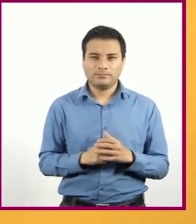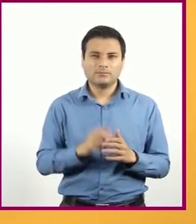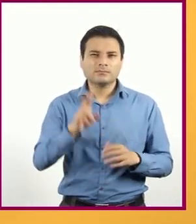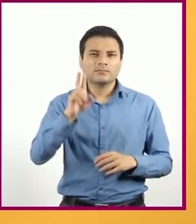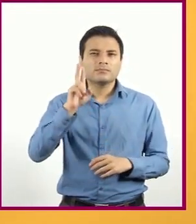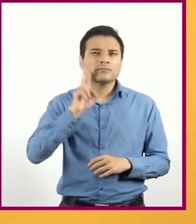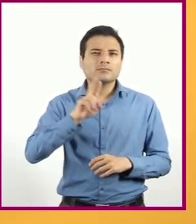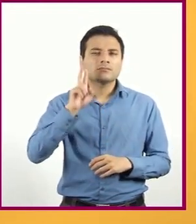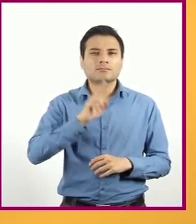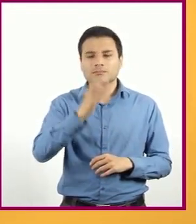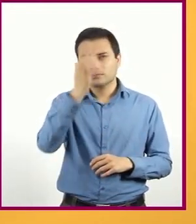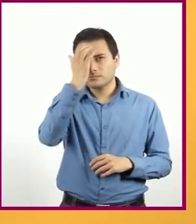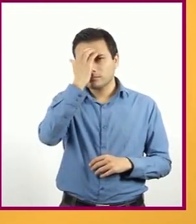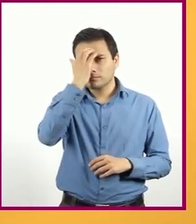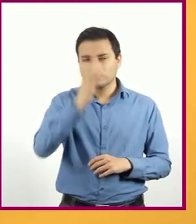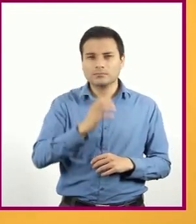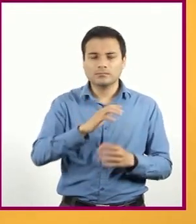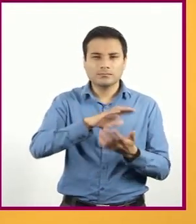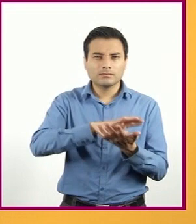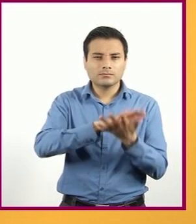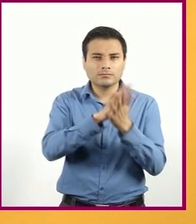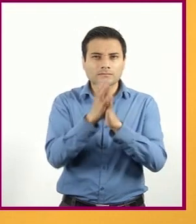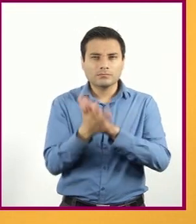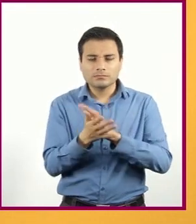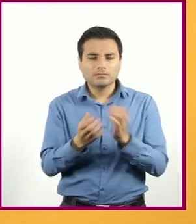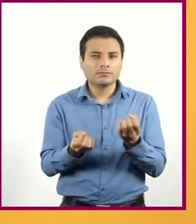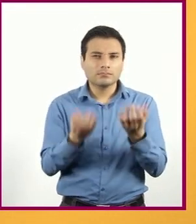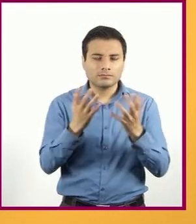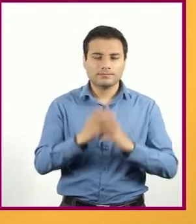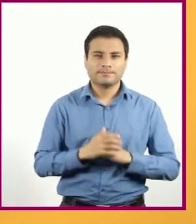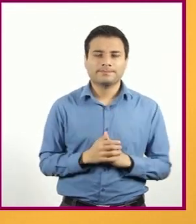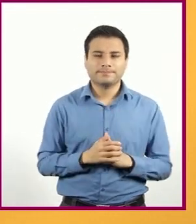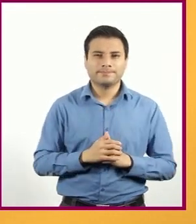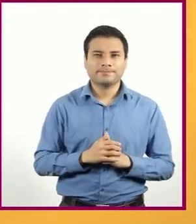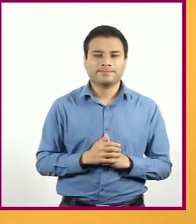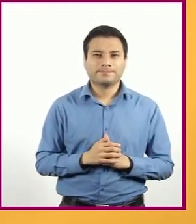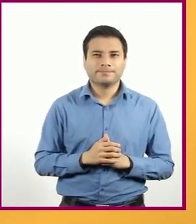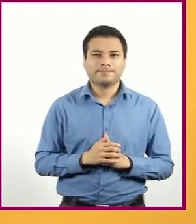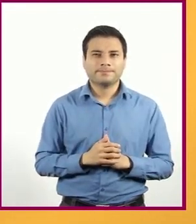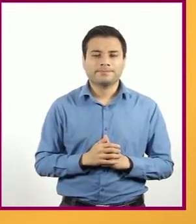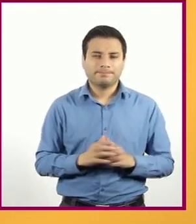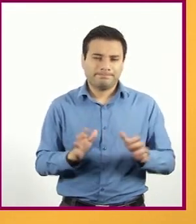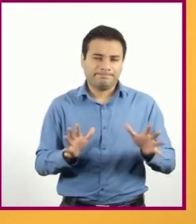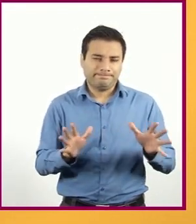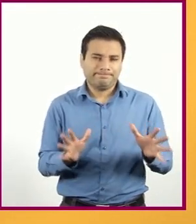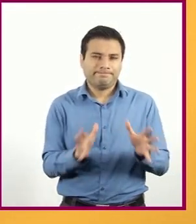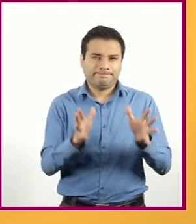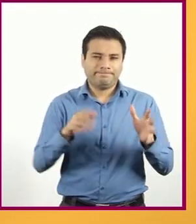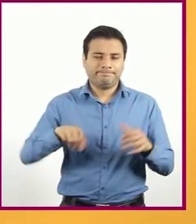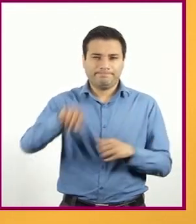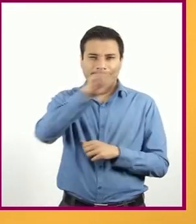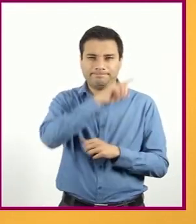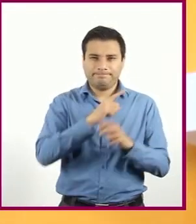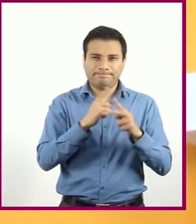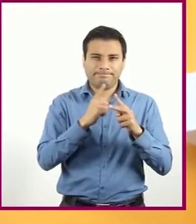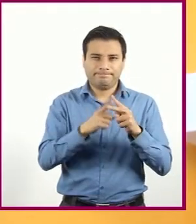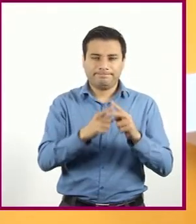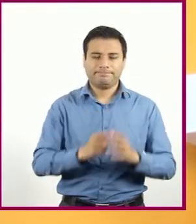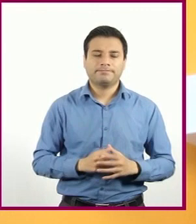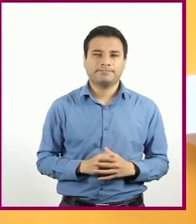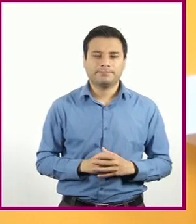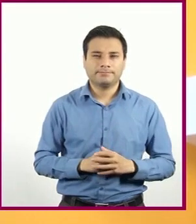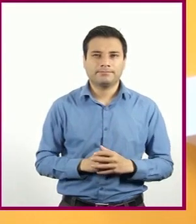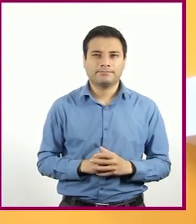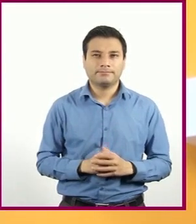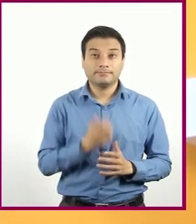conocer el rango de temperatura que Pablo debe seleccionar. Los invitamos a realizar los cálculos en casa.